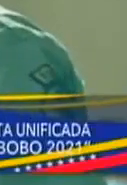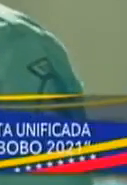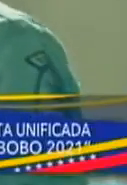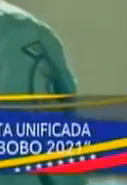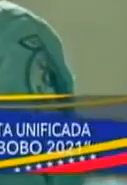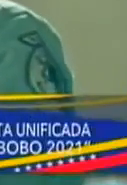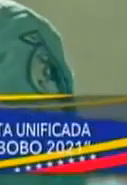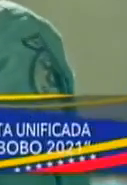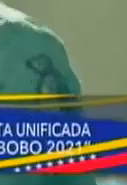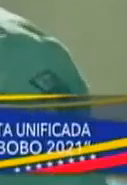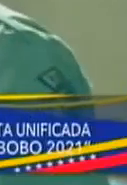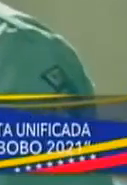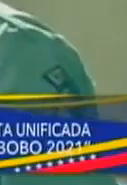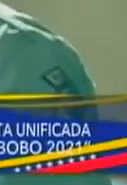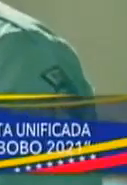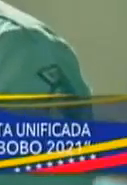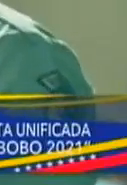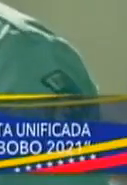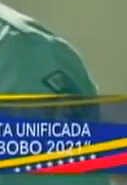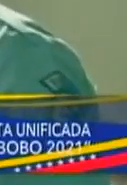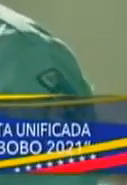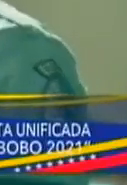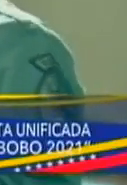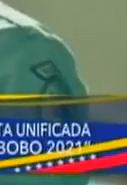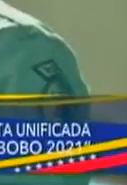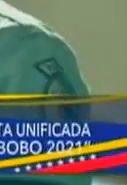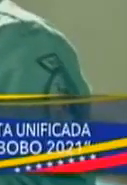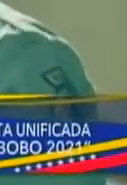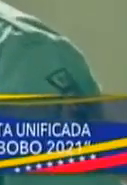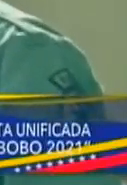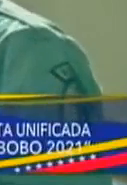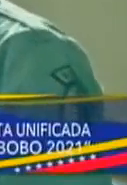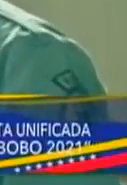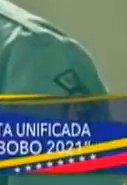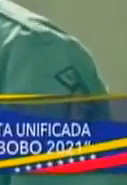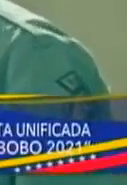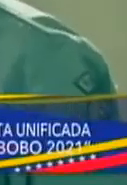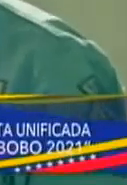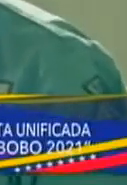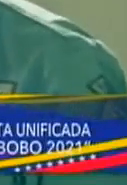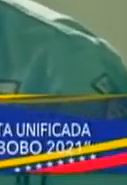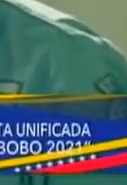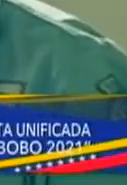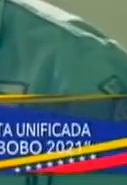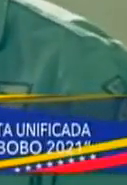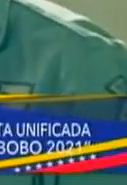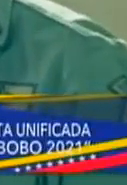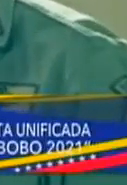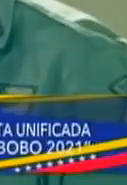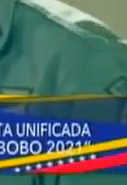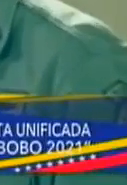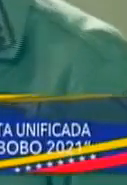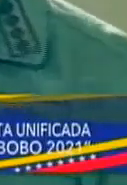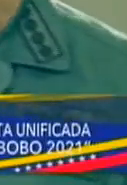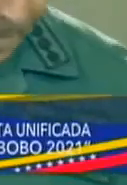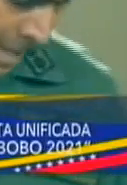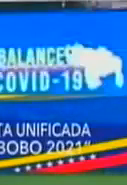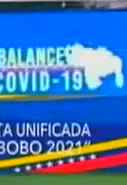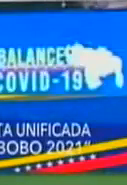sobre todo de manera convencida de que el camino nuestro es el camino de la patria, de la paz y de la victoria. Muchísimas gracias, mi